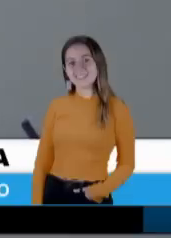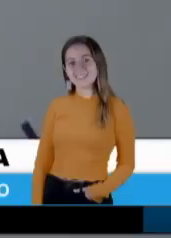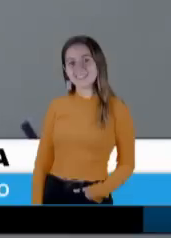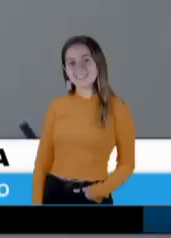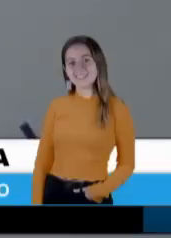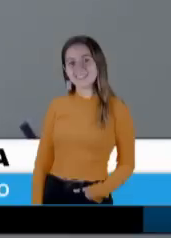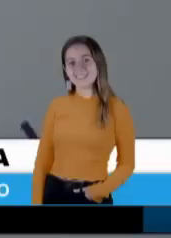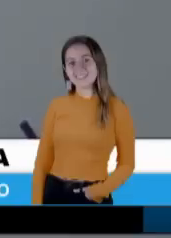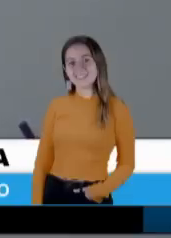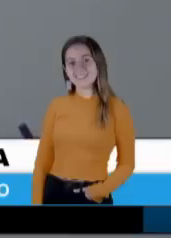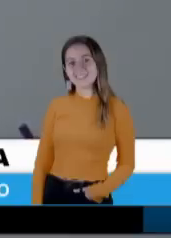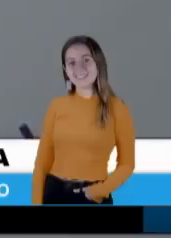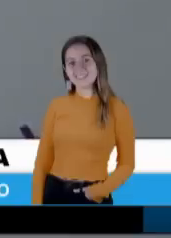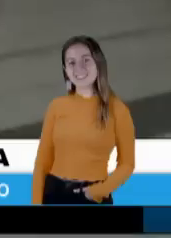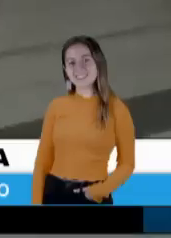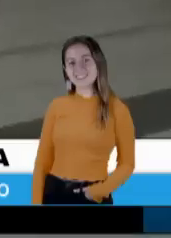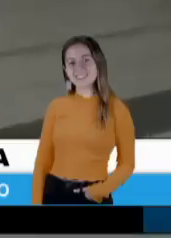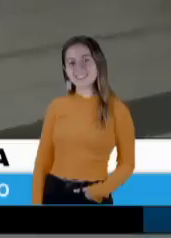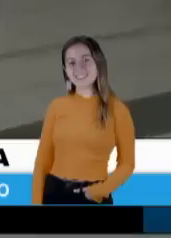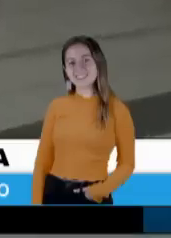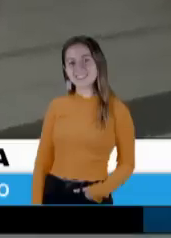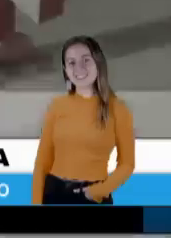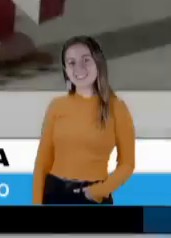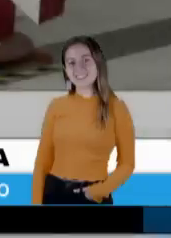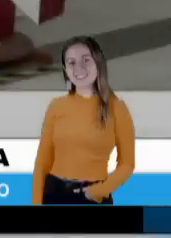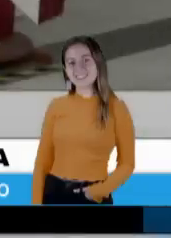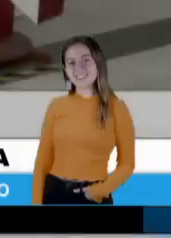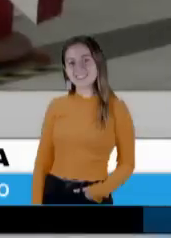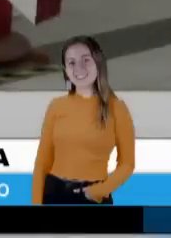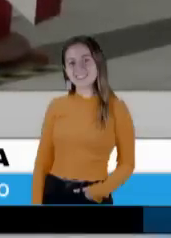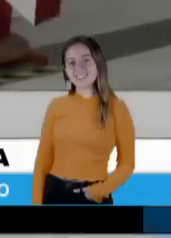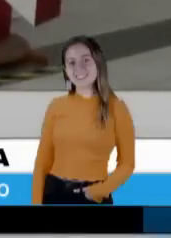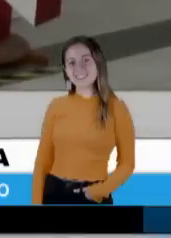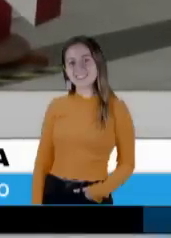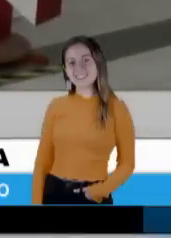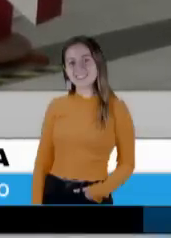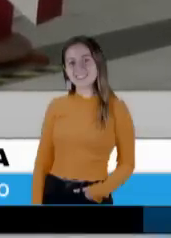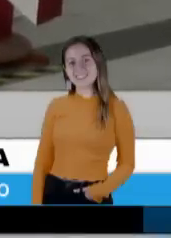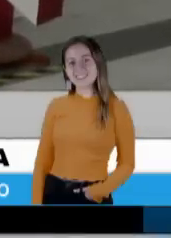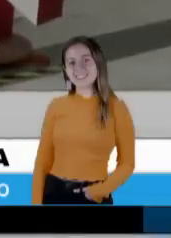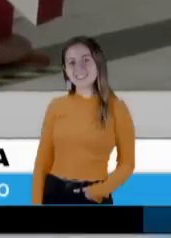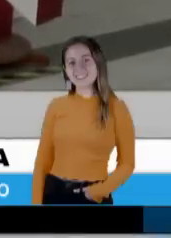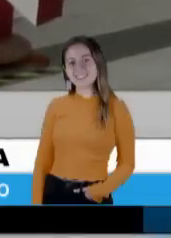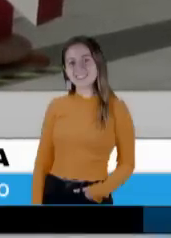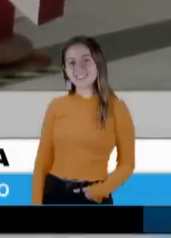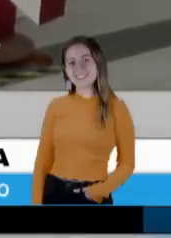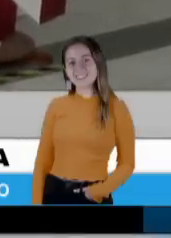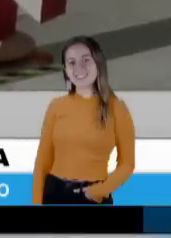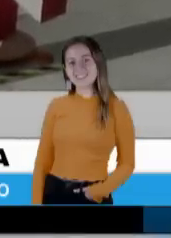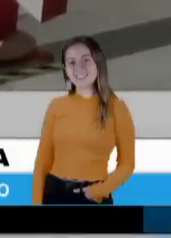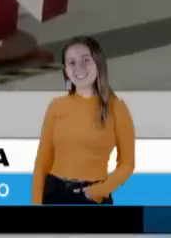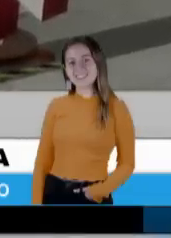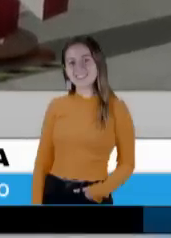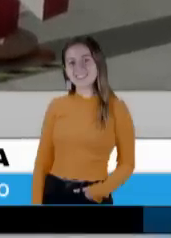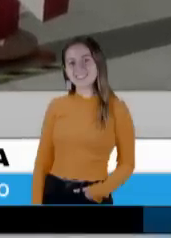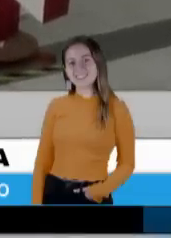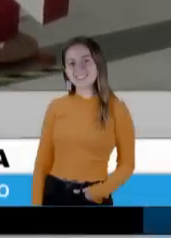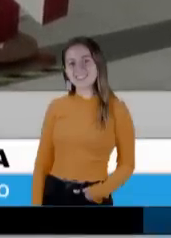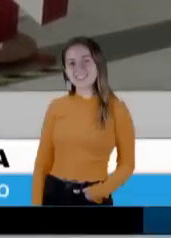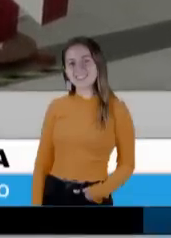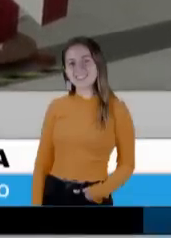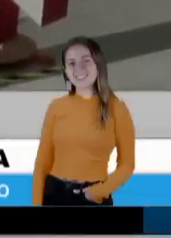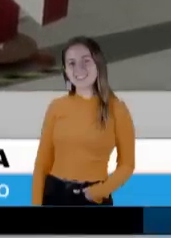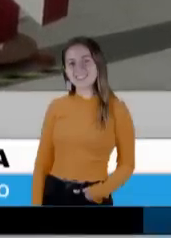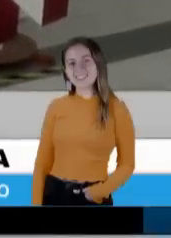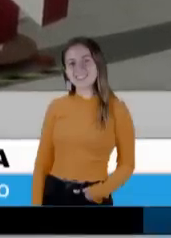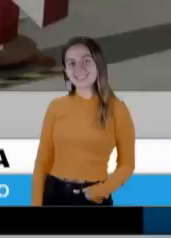muy fuerte del presidente Gabriel Boric, que si hubiese integrado en algún círculo de poder a la Democracia Cristiana, esta discusión no existiría.